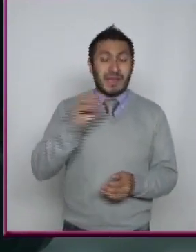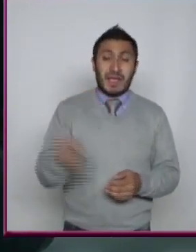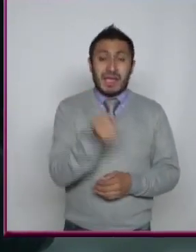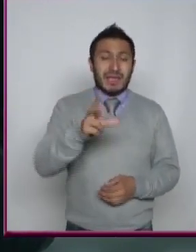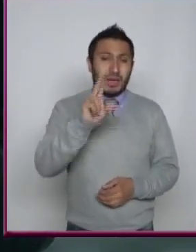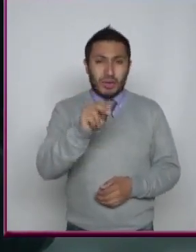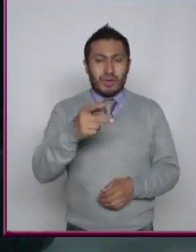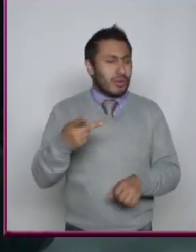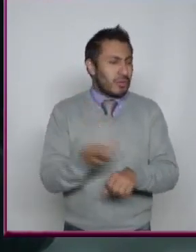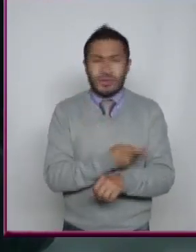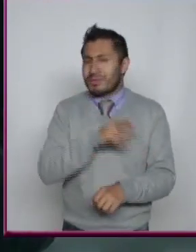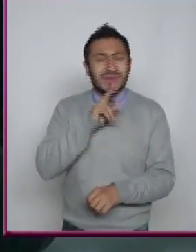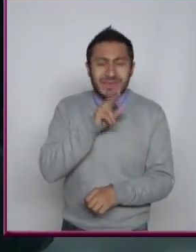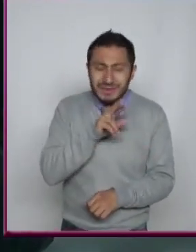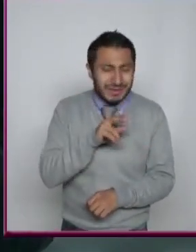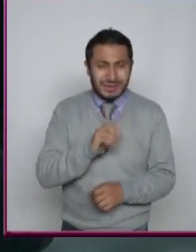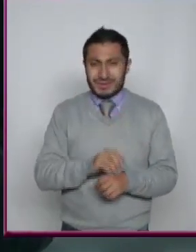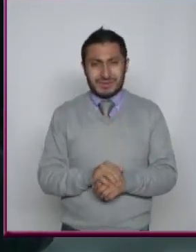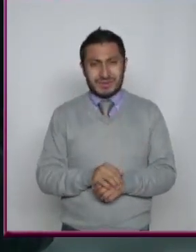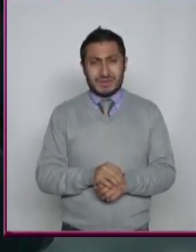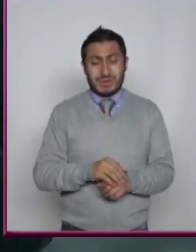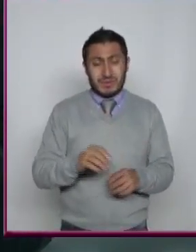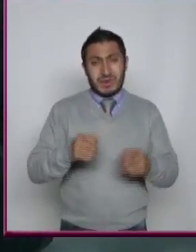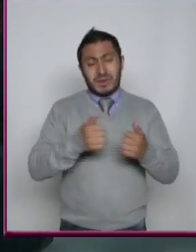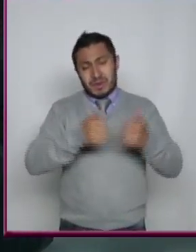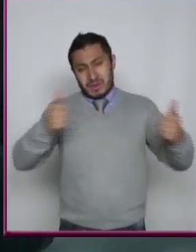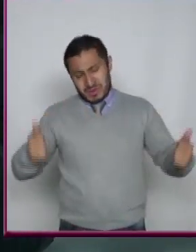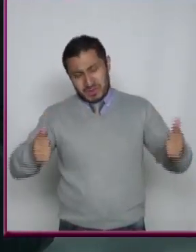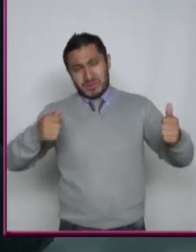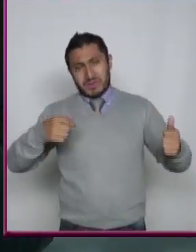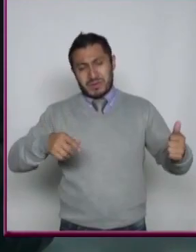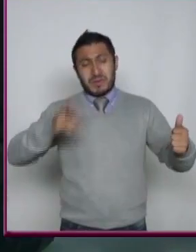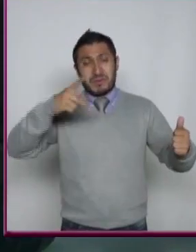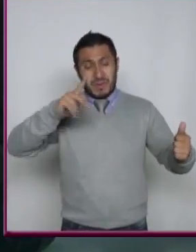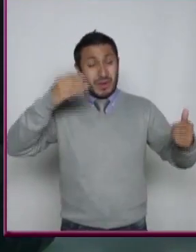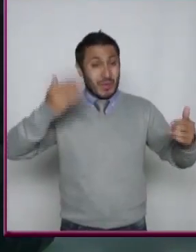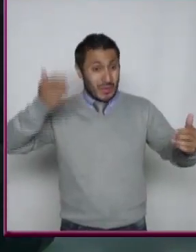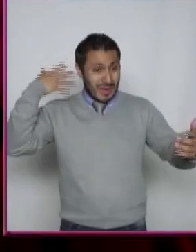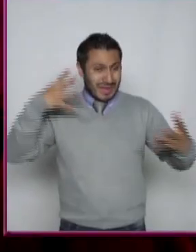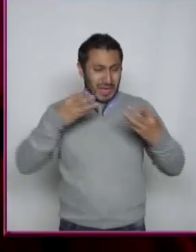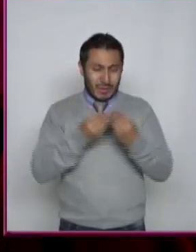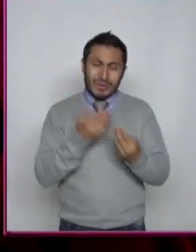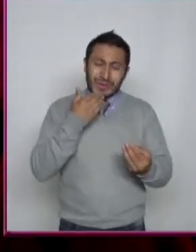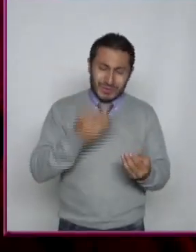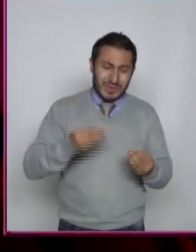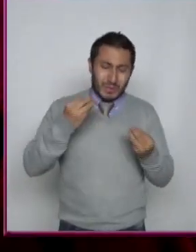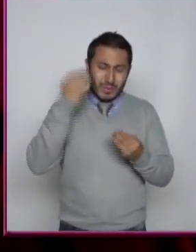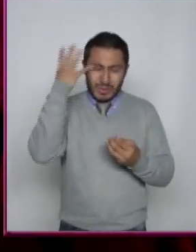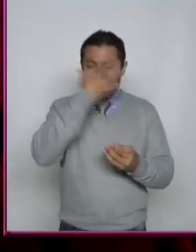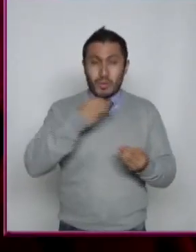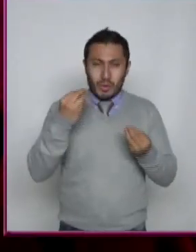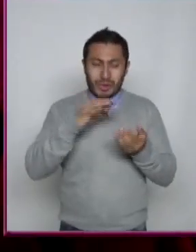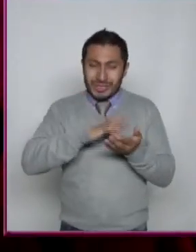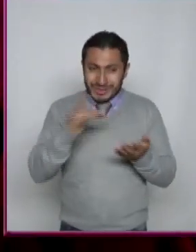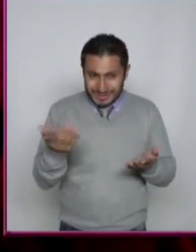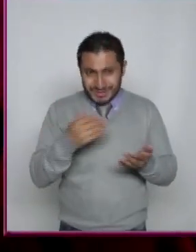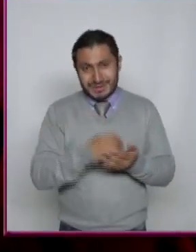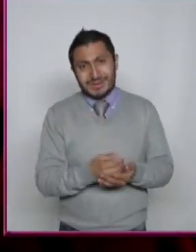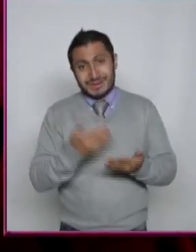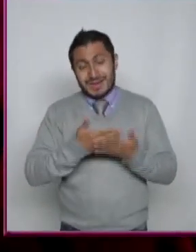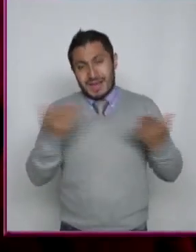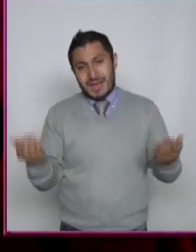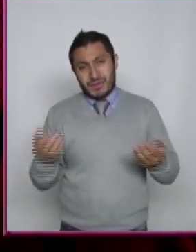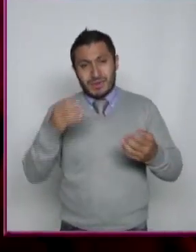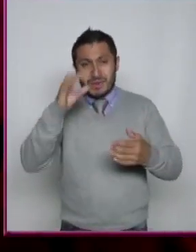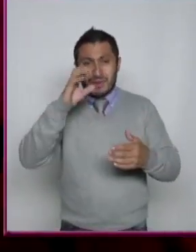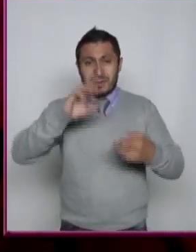pasa nada, y vamos a andar caminos distintos, reconociendo este camino que estuvimos juntos y que fue maravilloso porque lo caminamos juntos y que ahora quizás